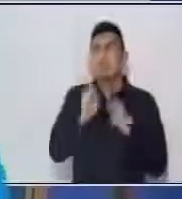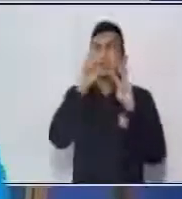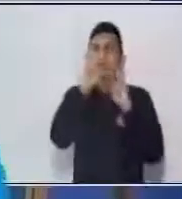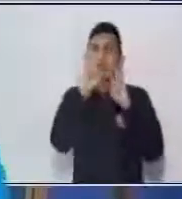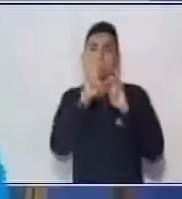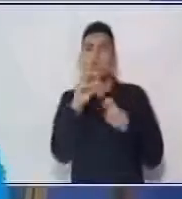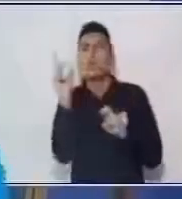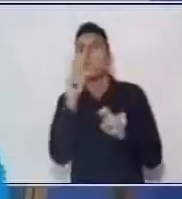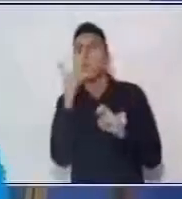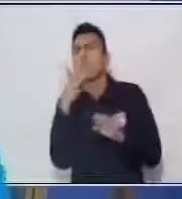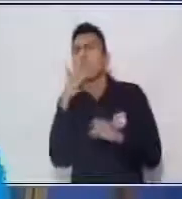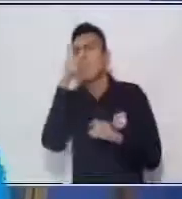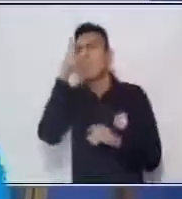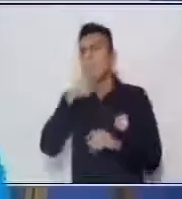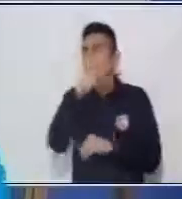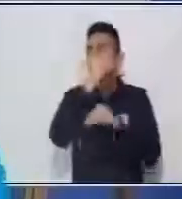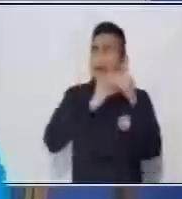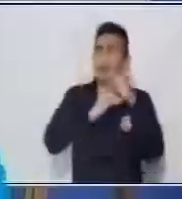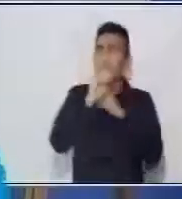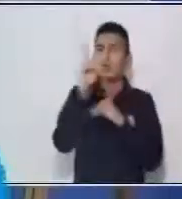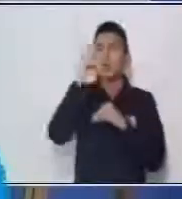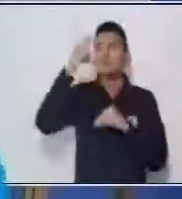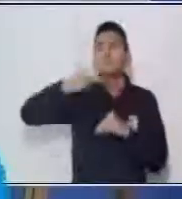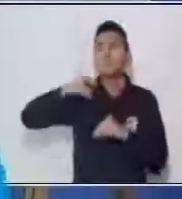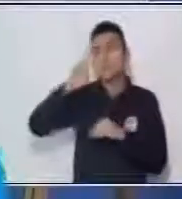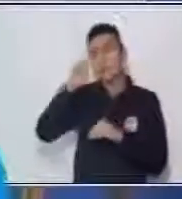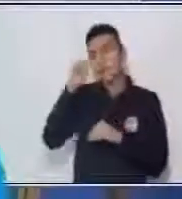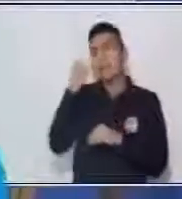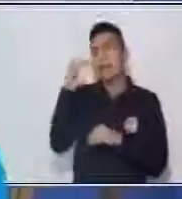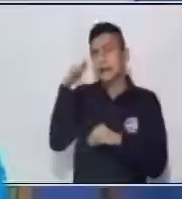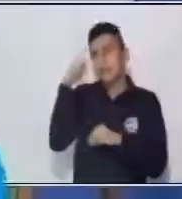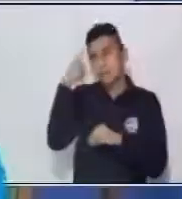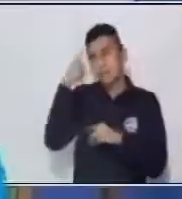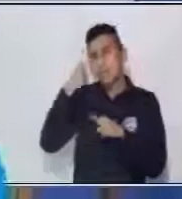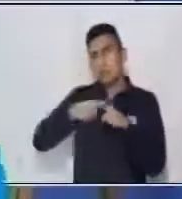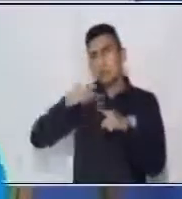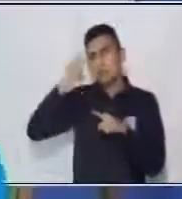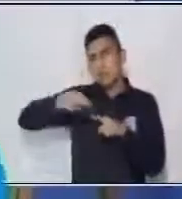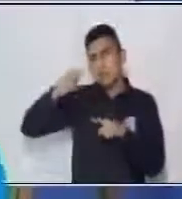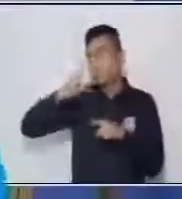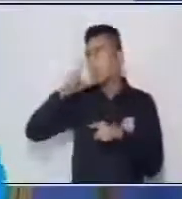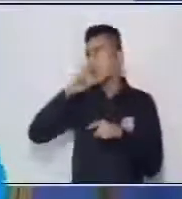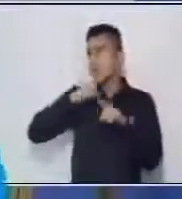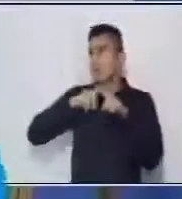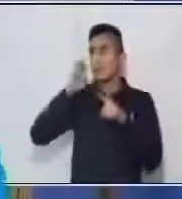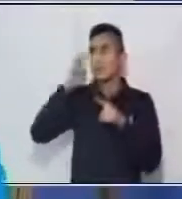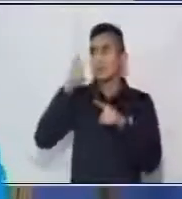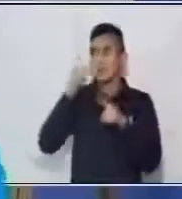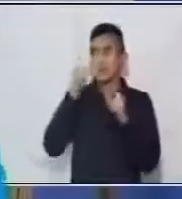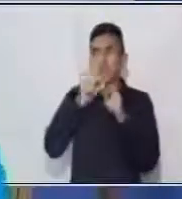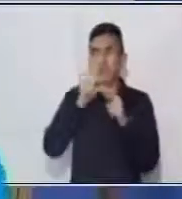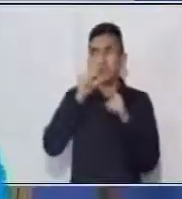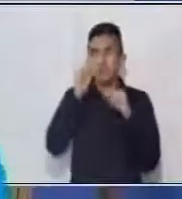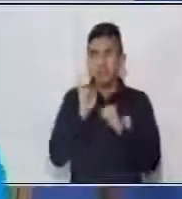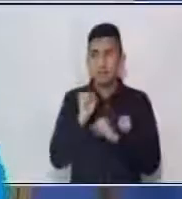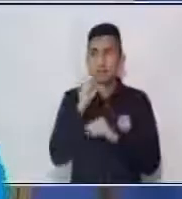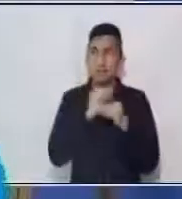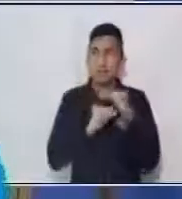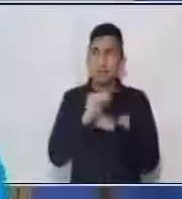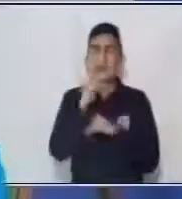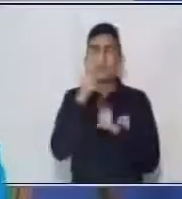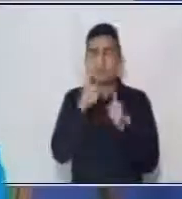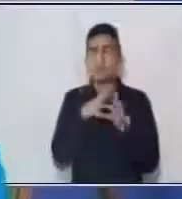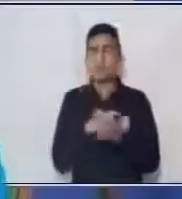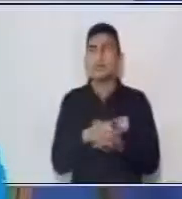dónde debe cambiar, no tanto la raíz, pero sí el lexema de esta palabra. Entonces, para que lo vayamos